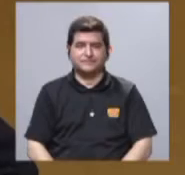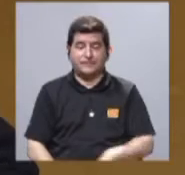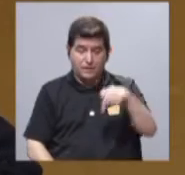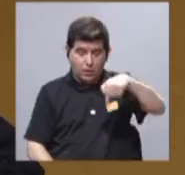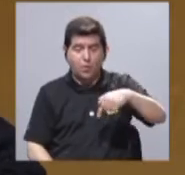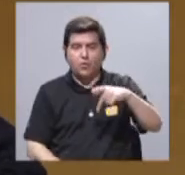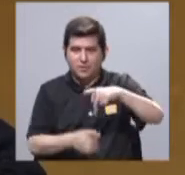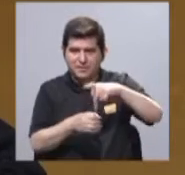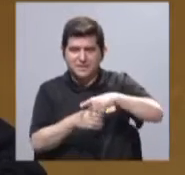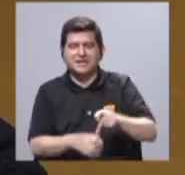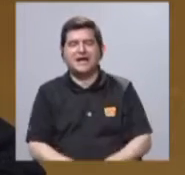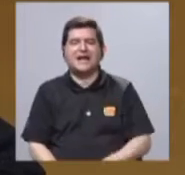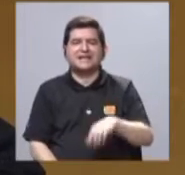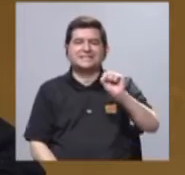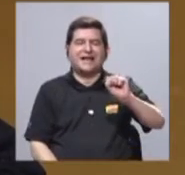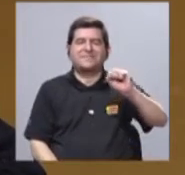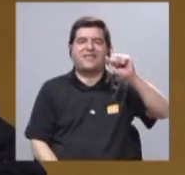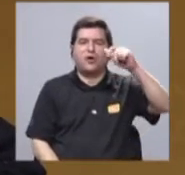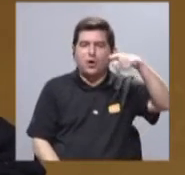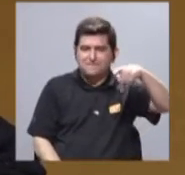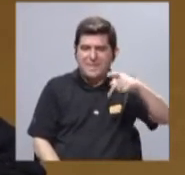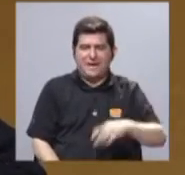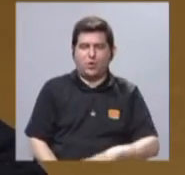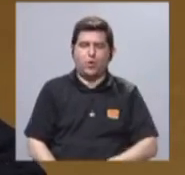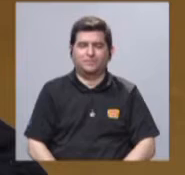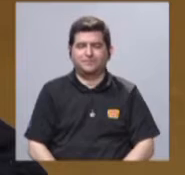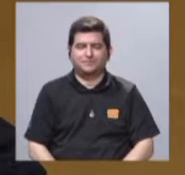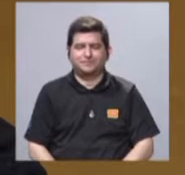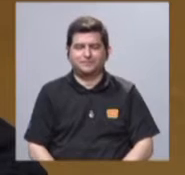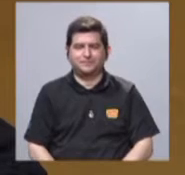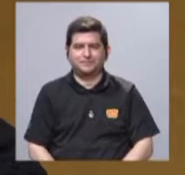continuamos amigas y amigos con